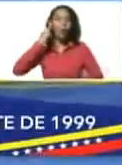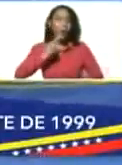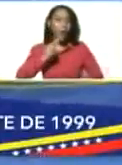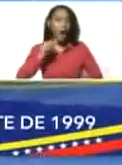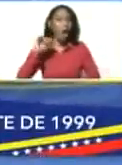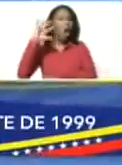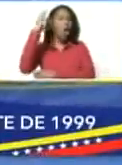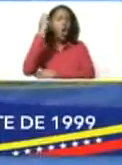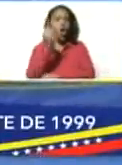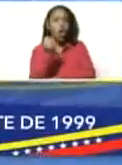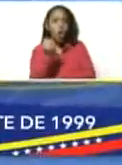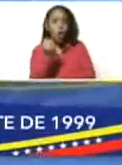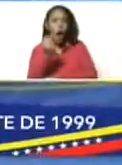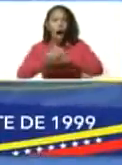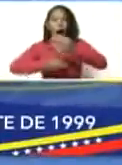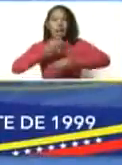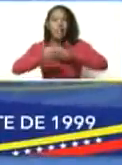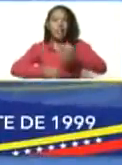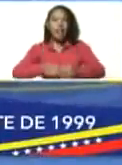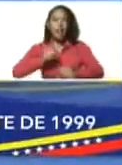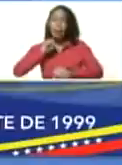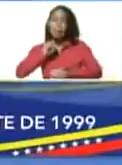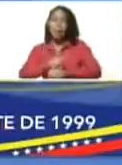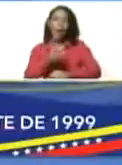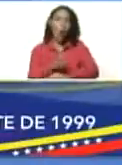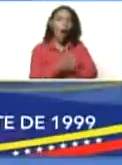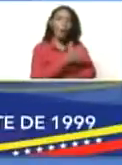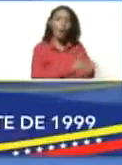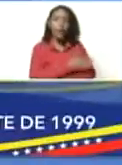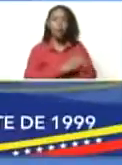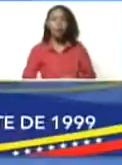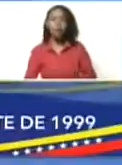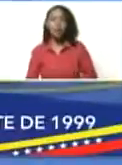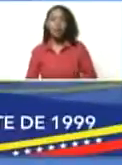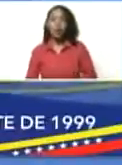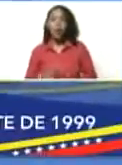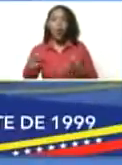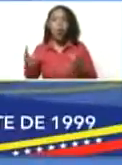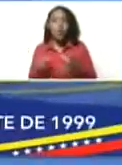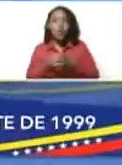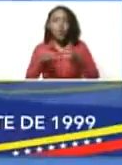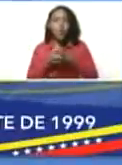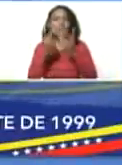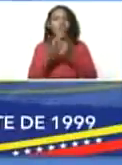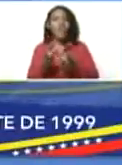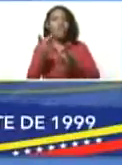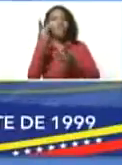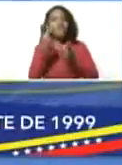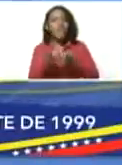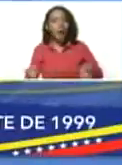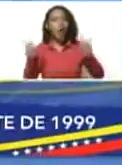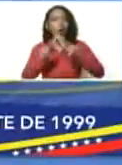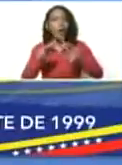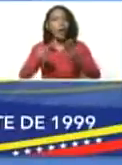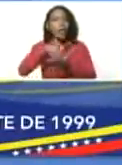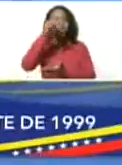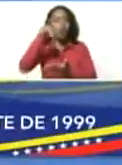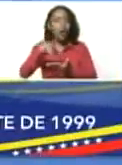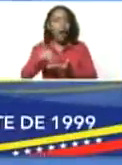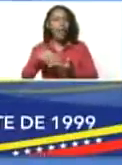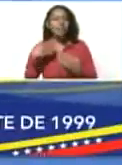logró hilvanar muy temprano un conjunto de valores nacionales